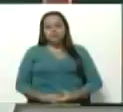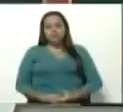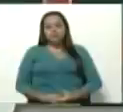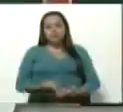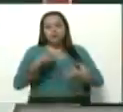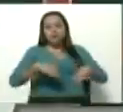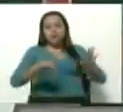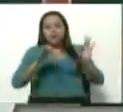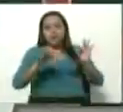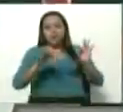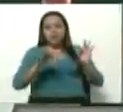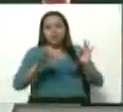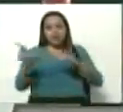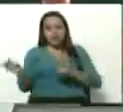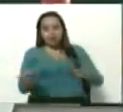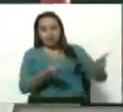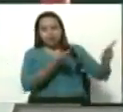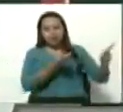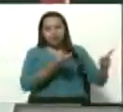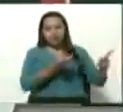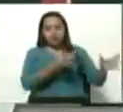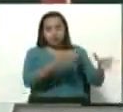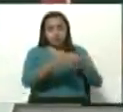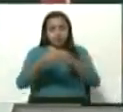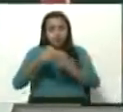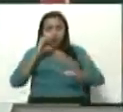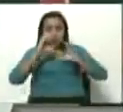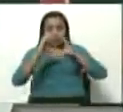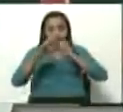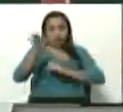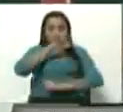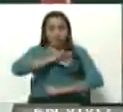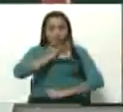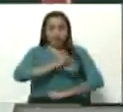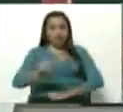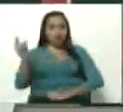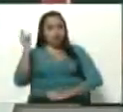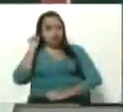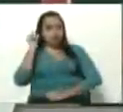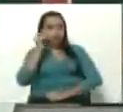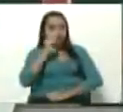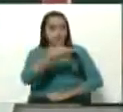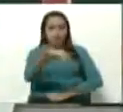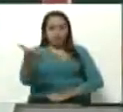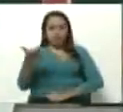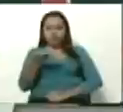Invitados especiales, medios de comunicación social, señores y señoras.